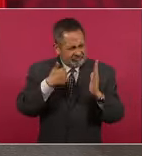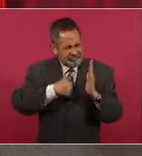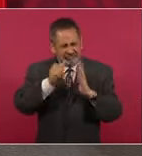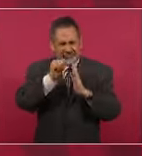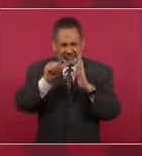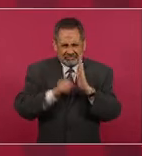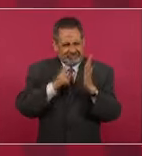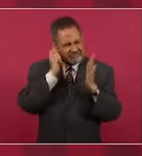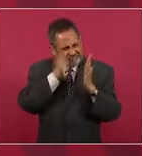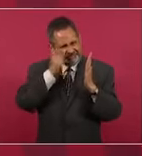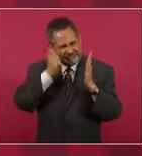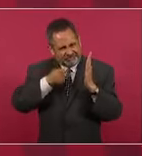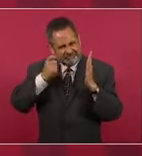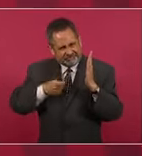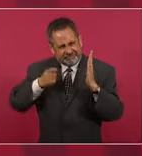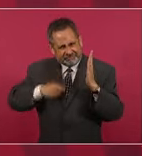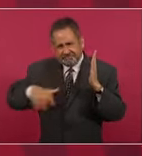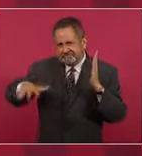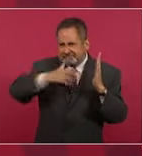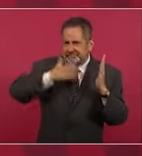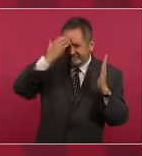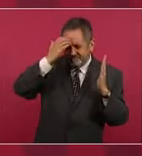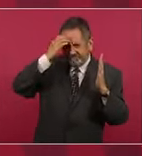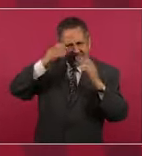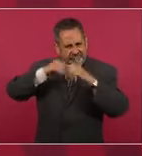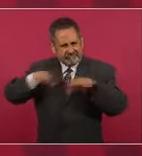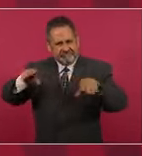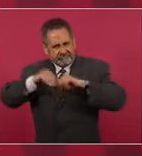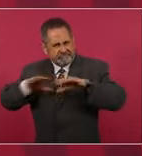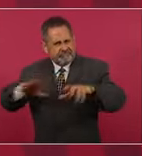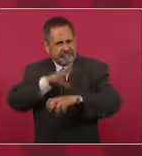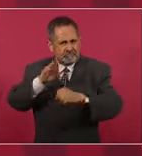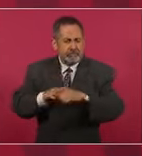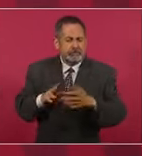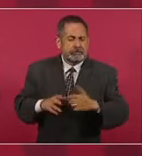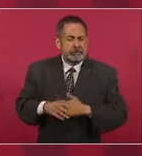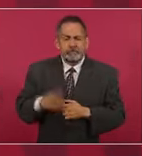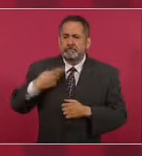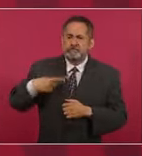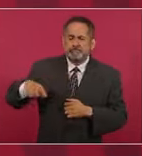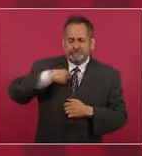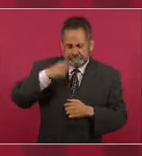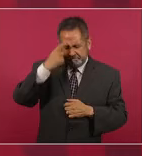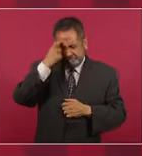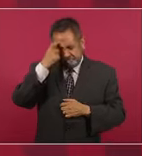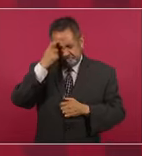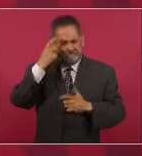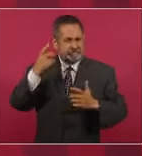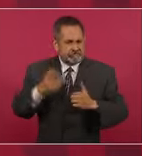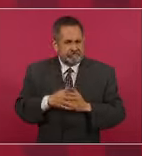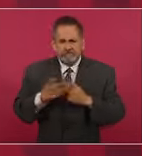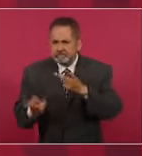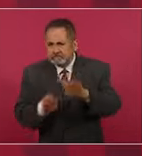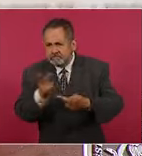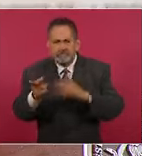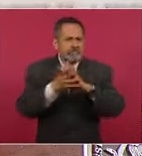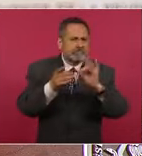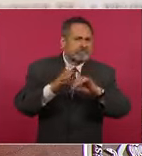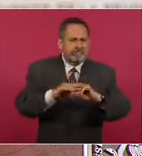artículo y que se pregunte y se aclaren